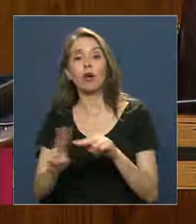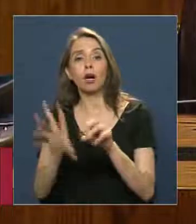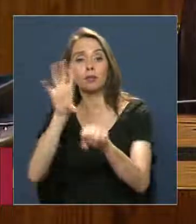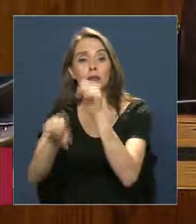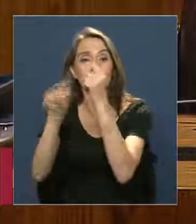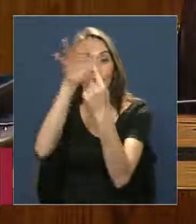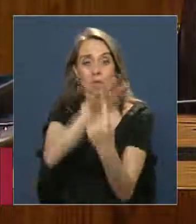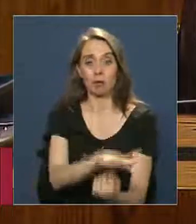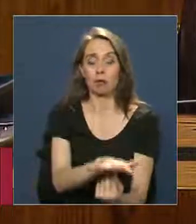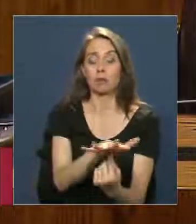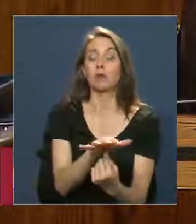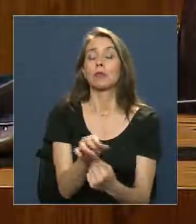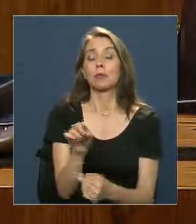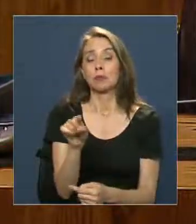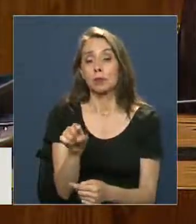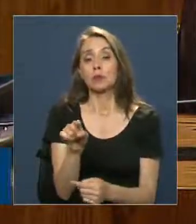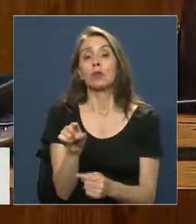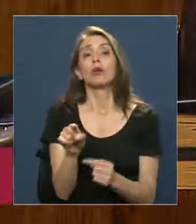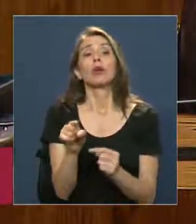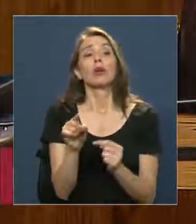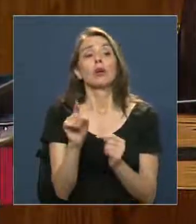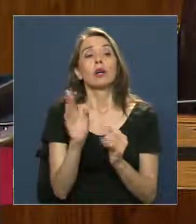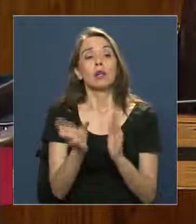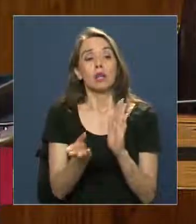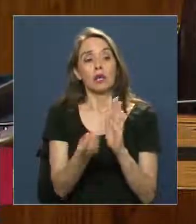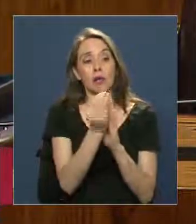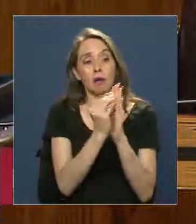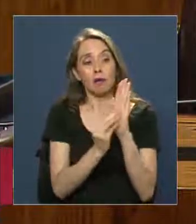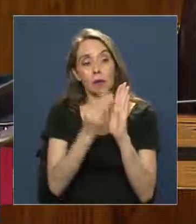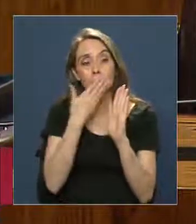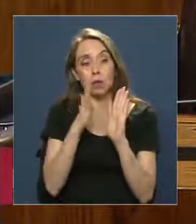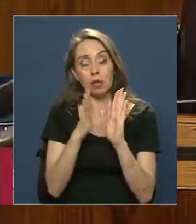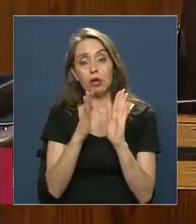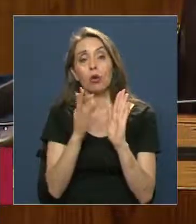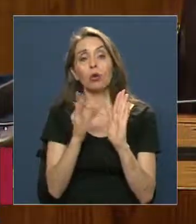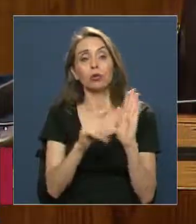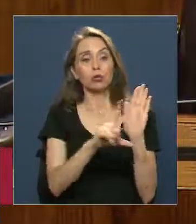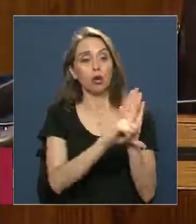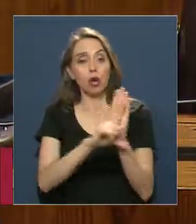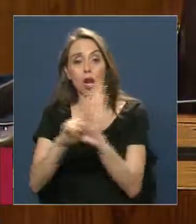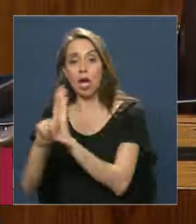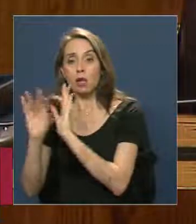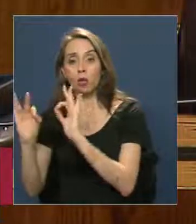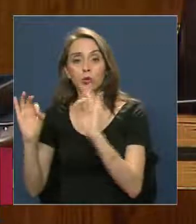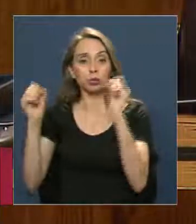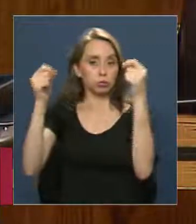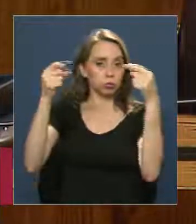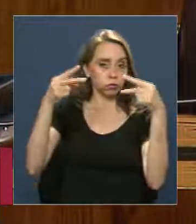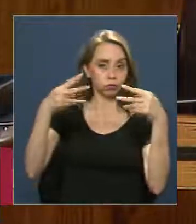que eso debería ser también perfeccionado para mantener un ordenamiento legislativo.